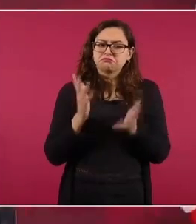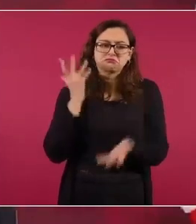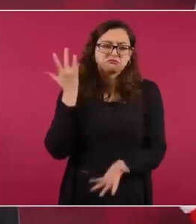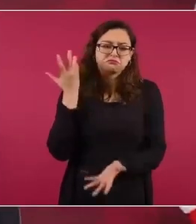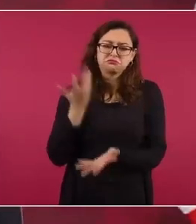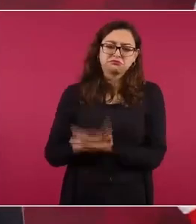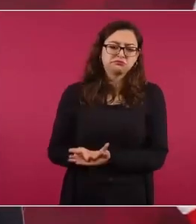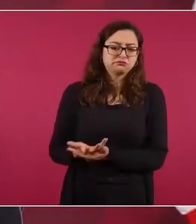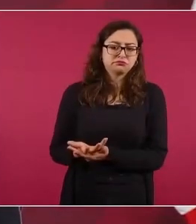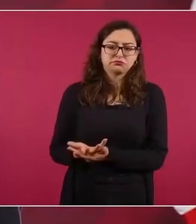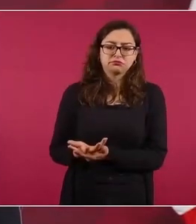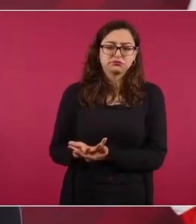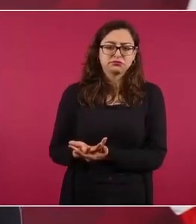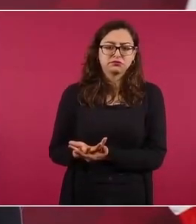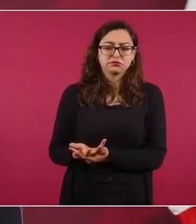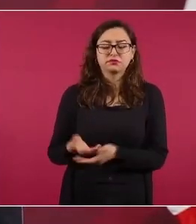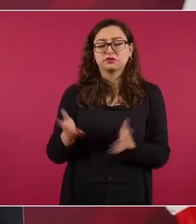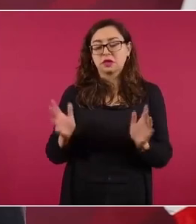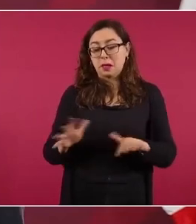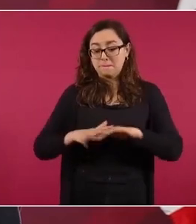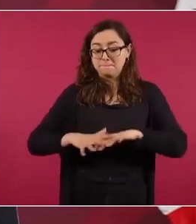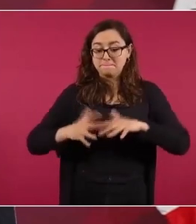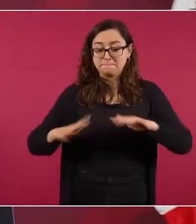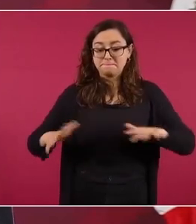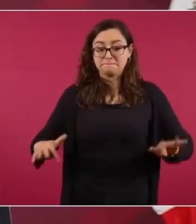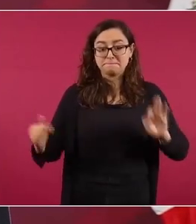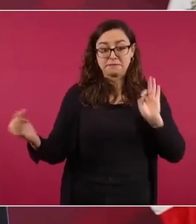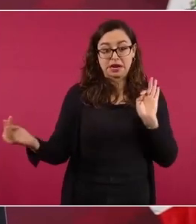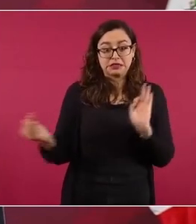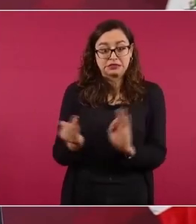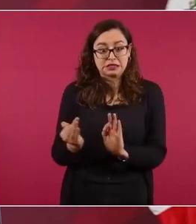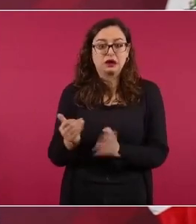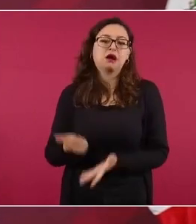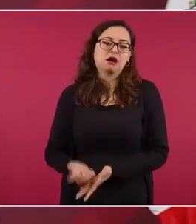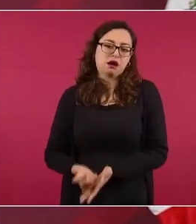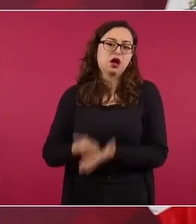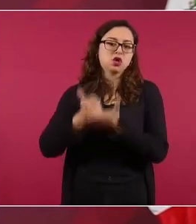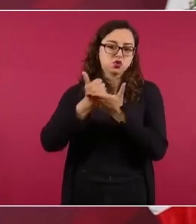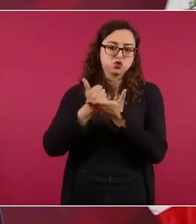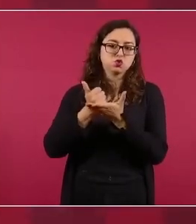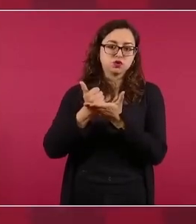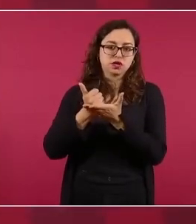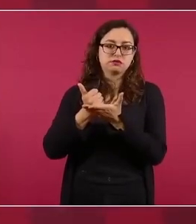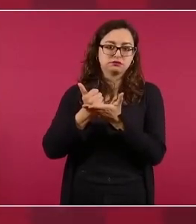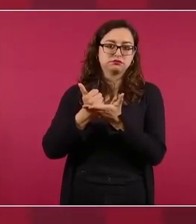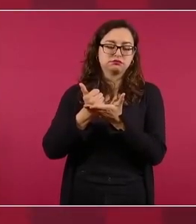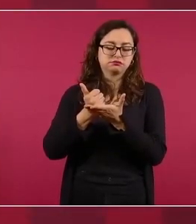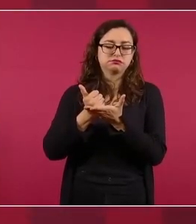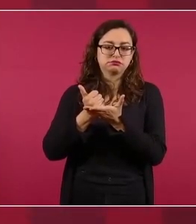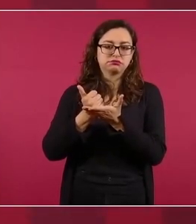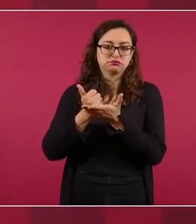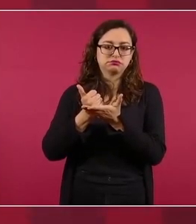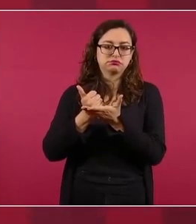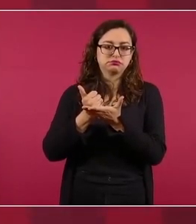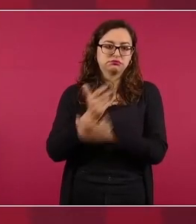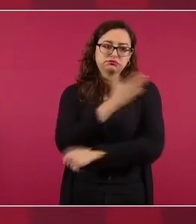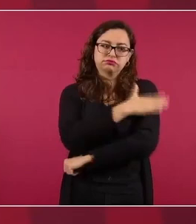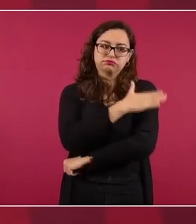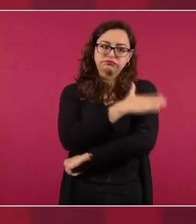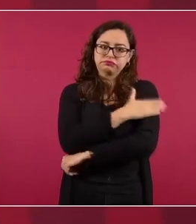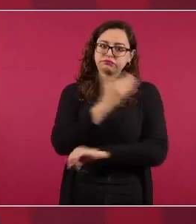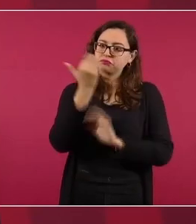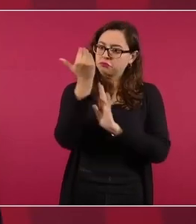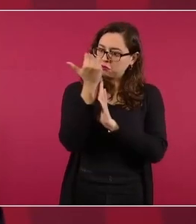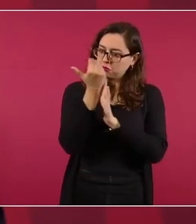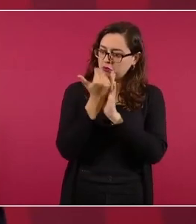voy a estar al nivel del mar, que eso ayuda mucho en el caso de la